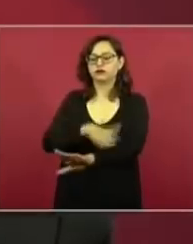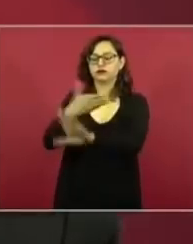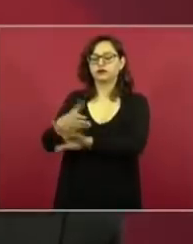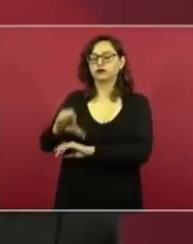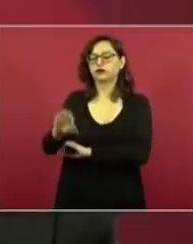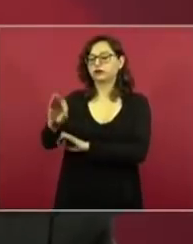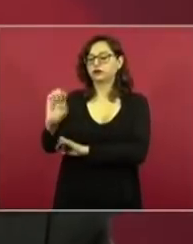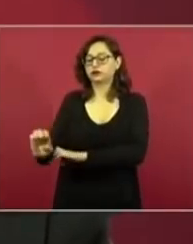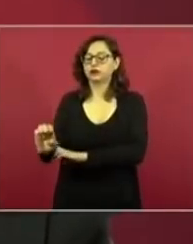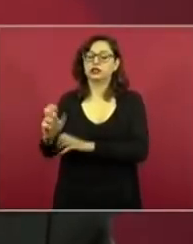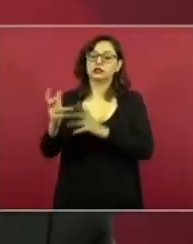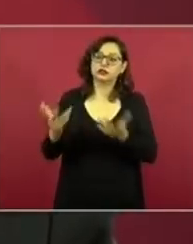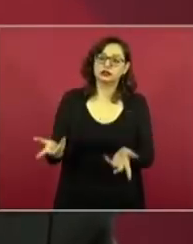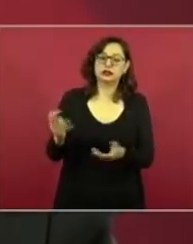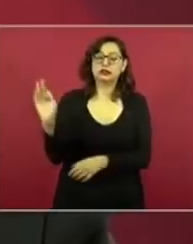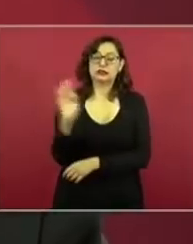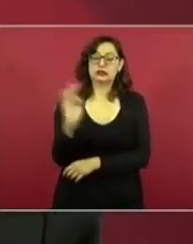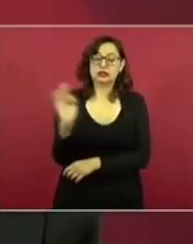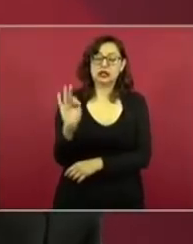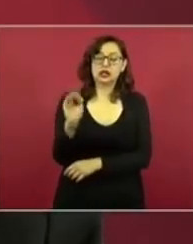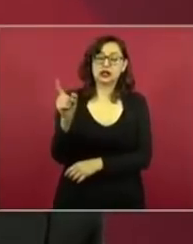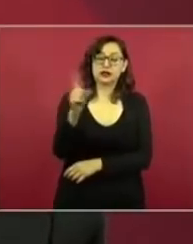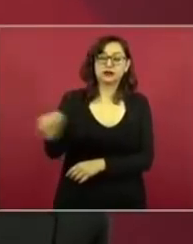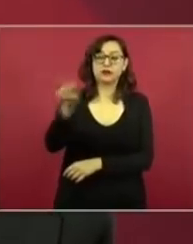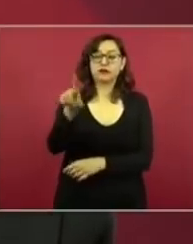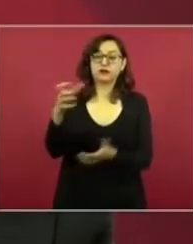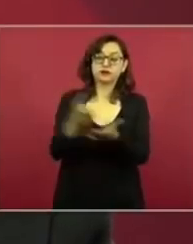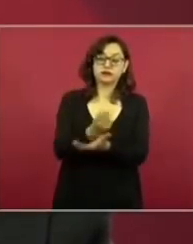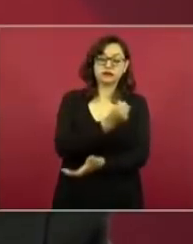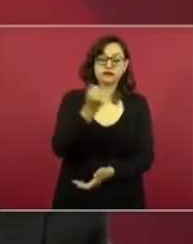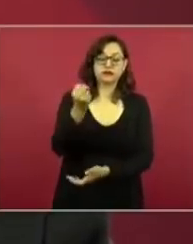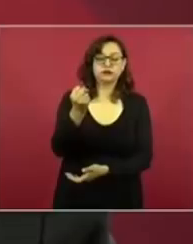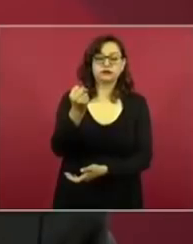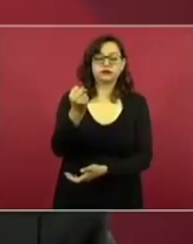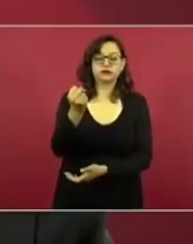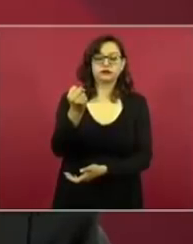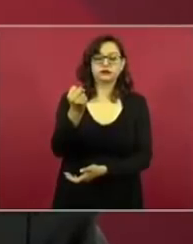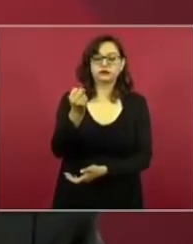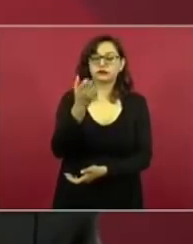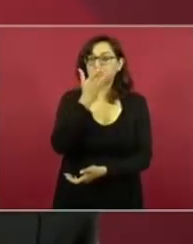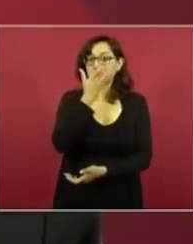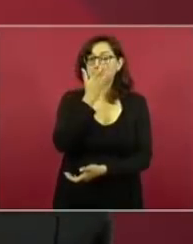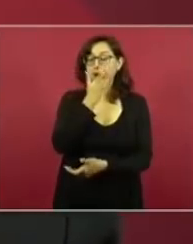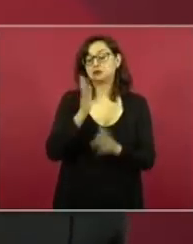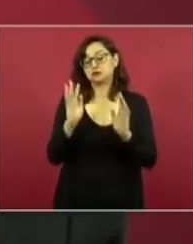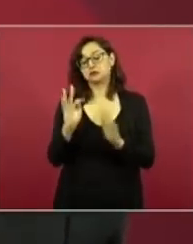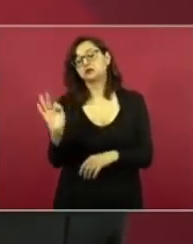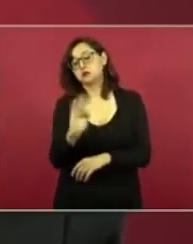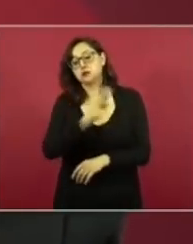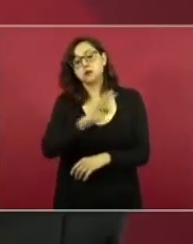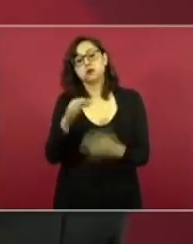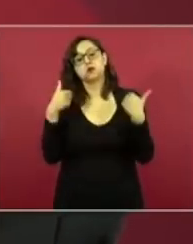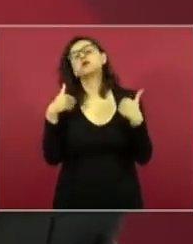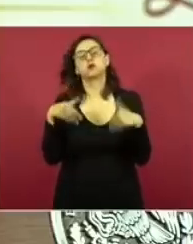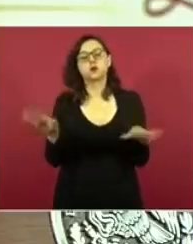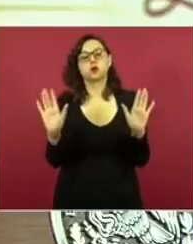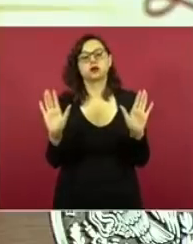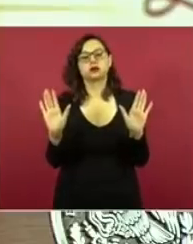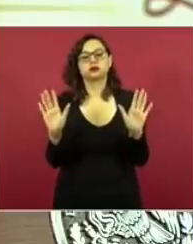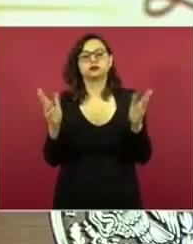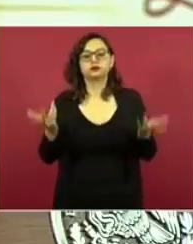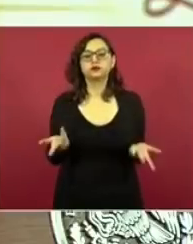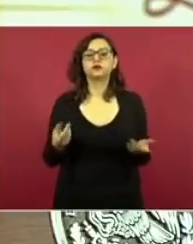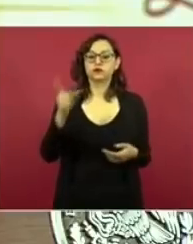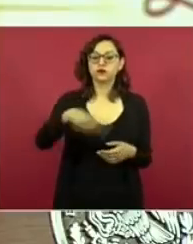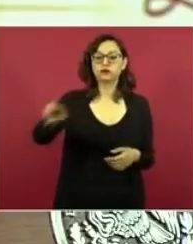Electricidad, en contra de los intereses del pueblo de México, se triunfan porque no se